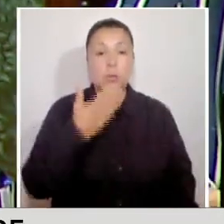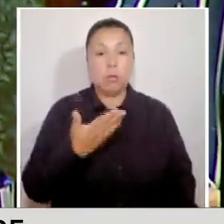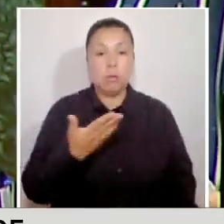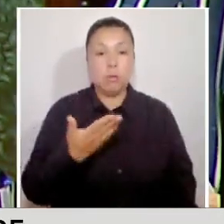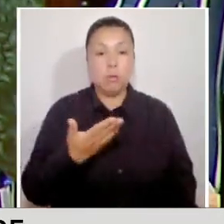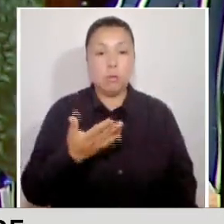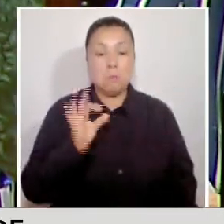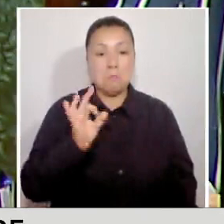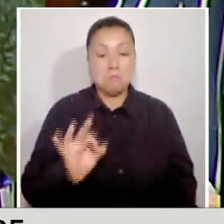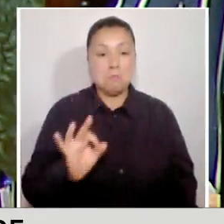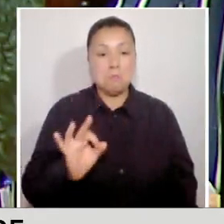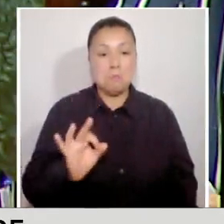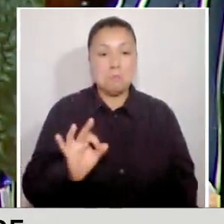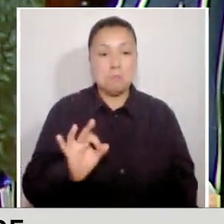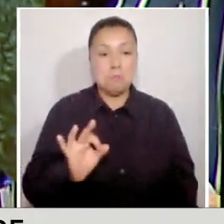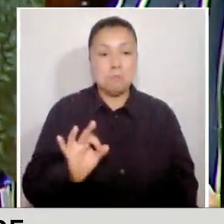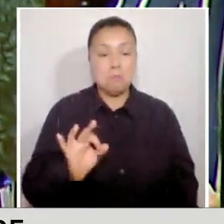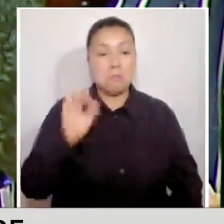también